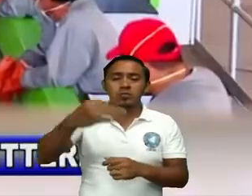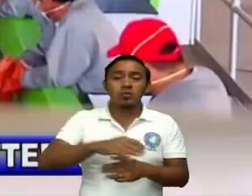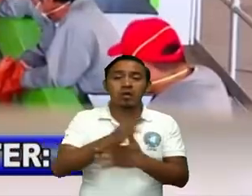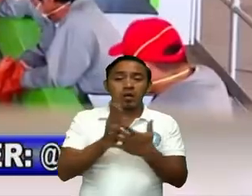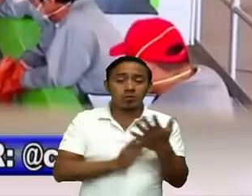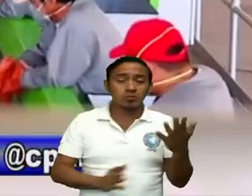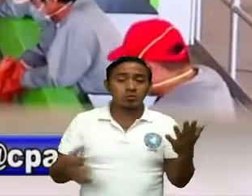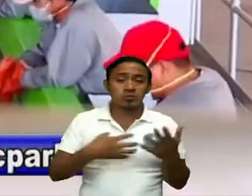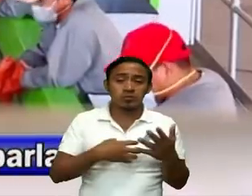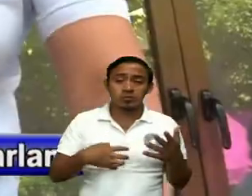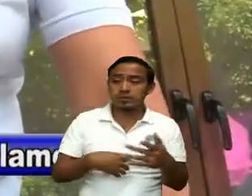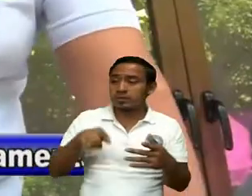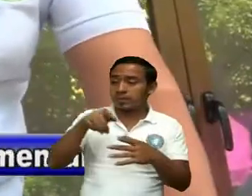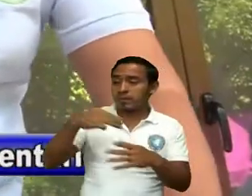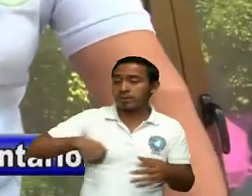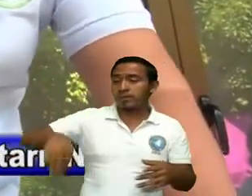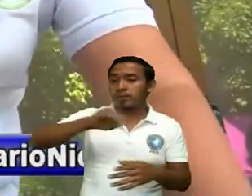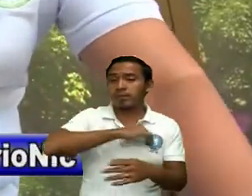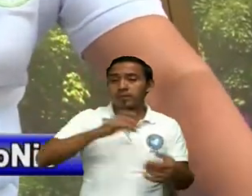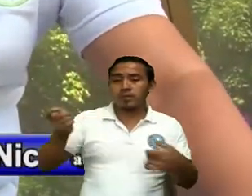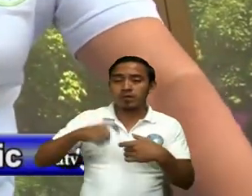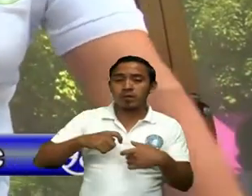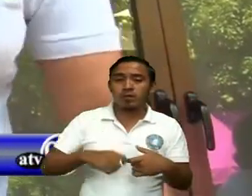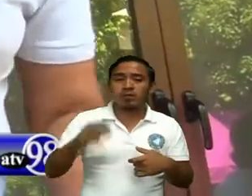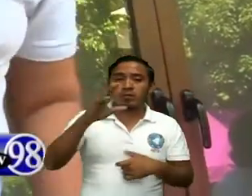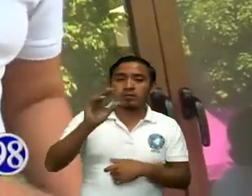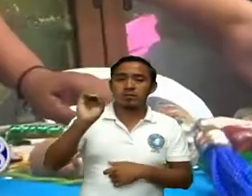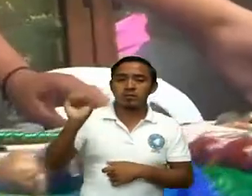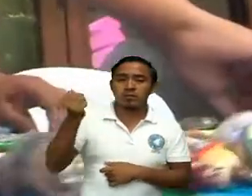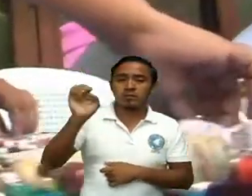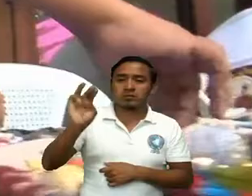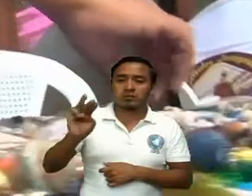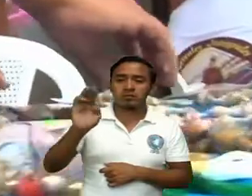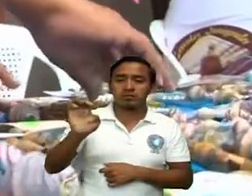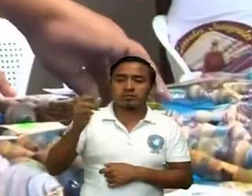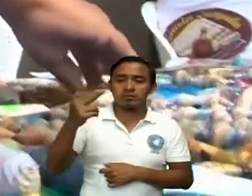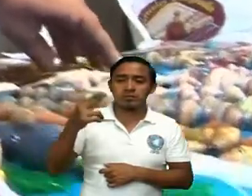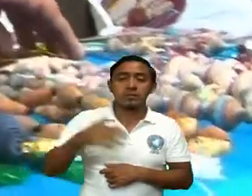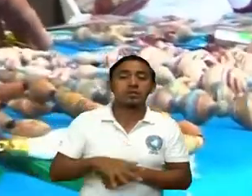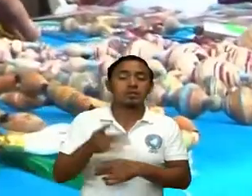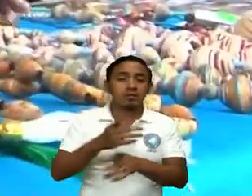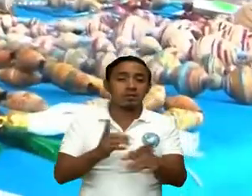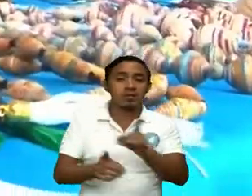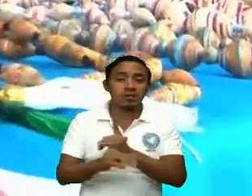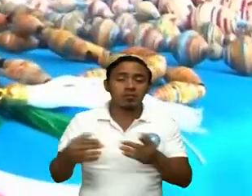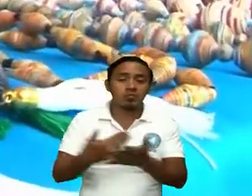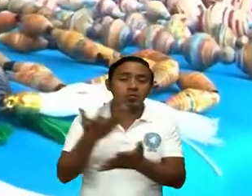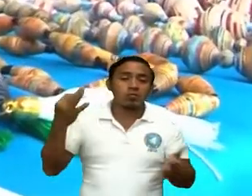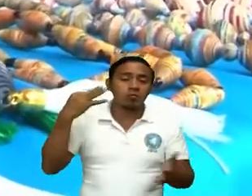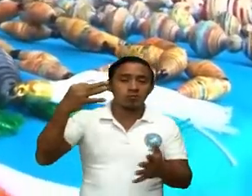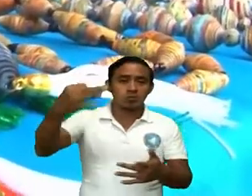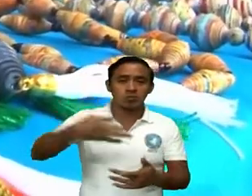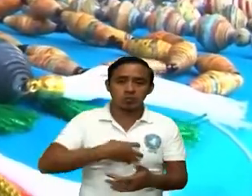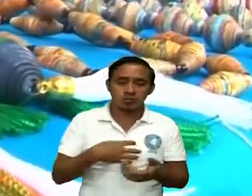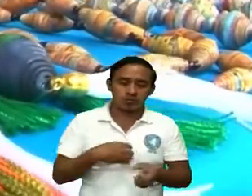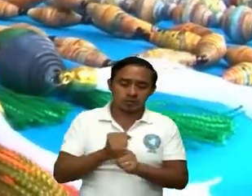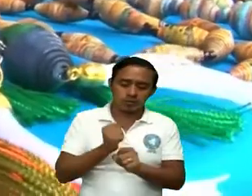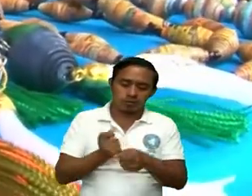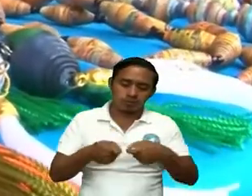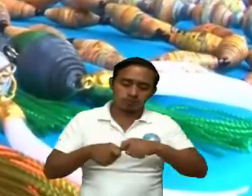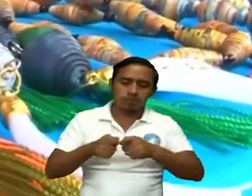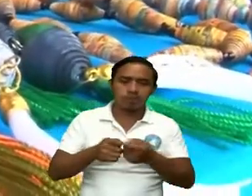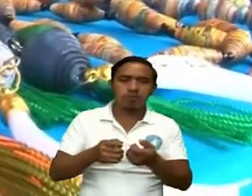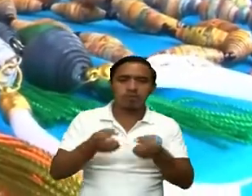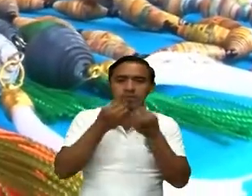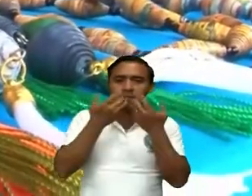algunas, como las integrantes de la cooperativa Cosmech, deben construir su futuro con sus propias manos. Con